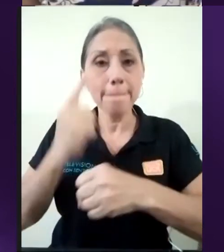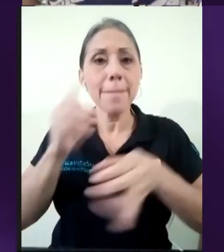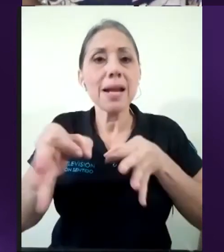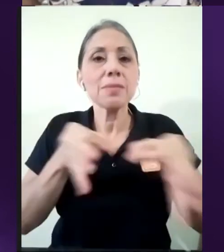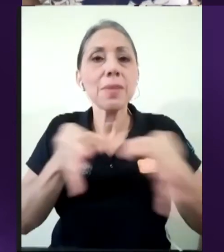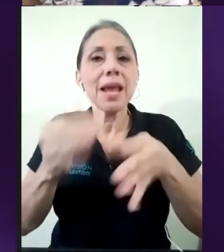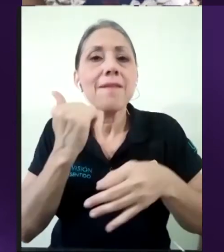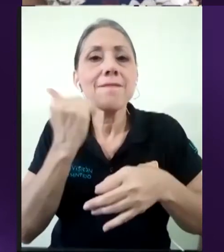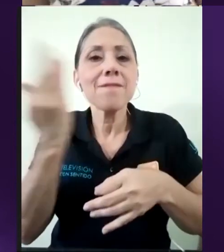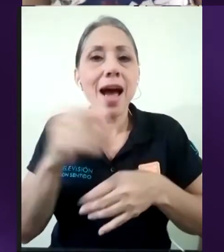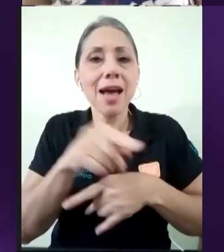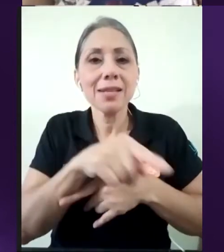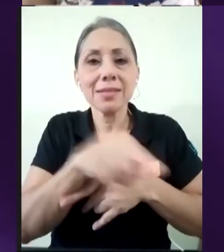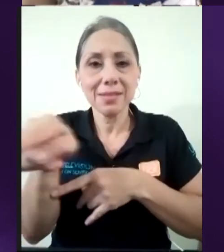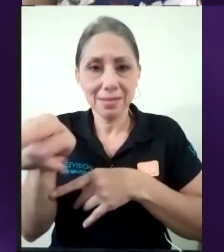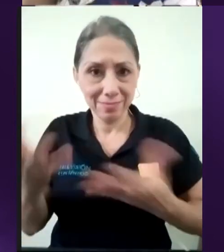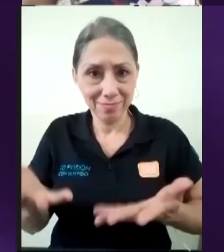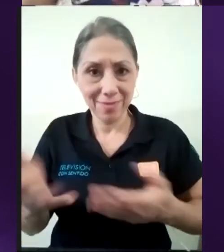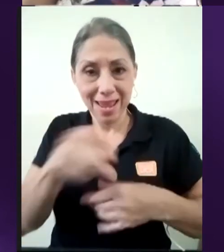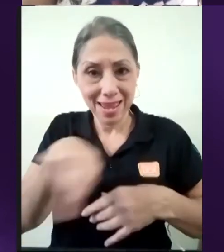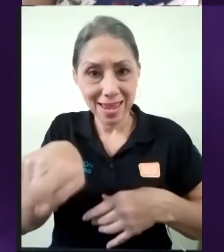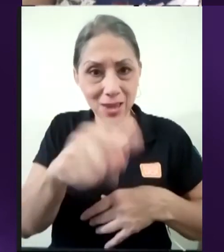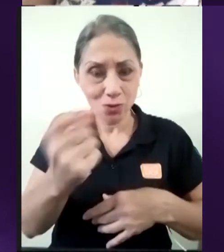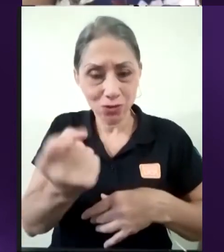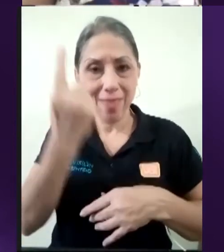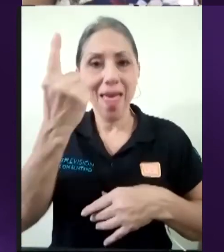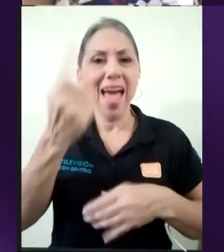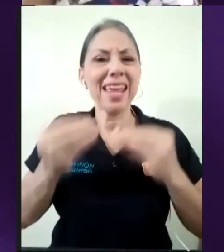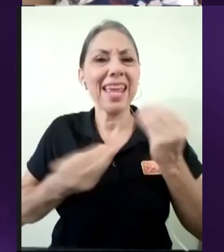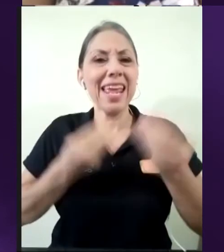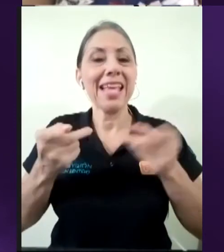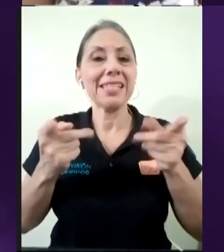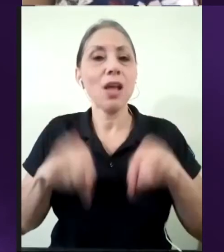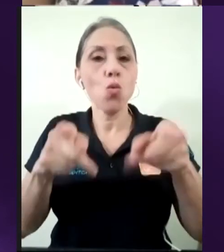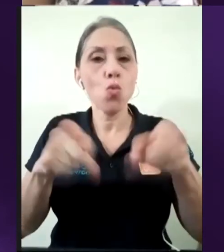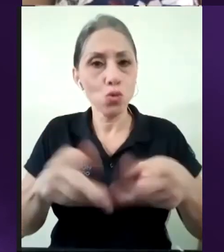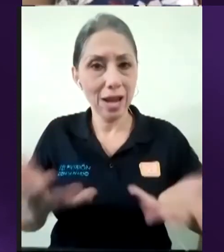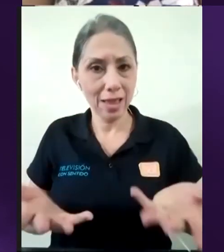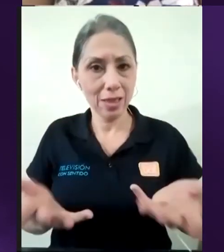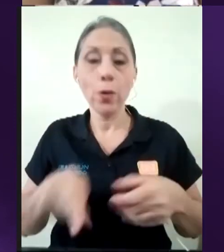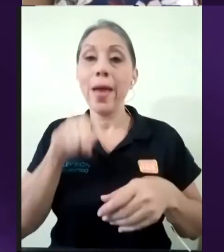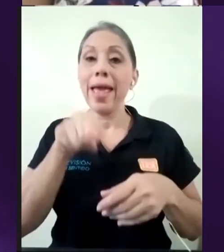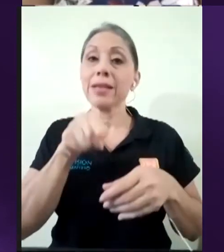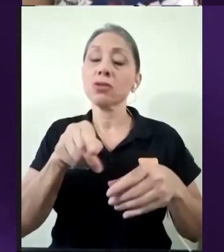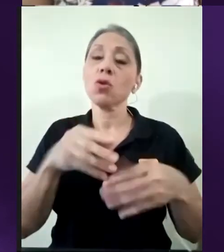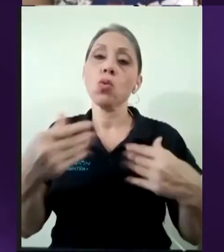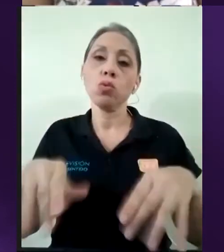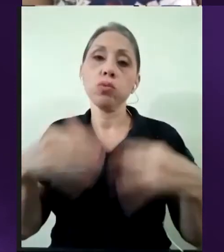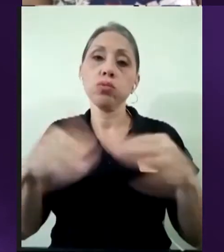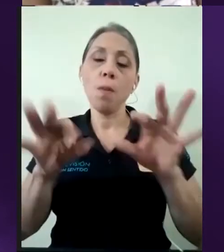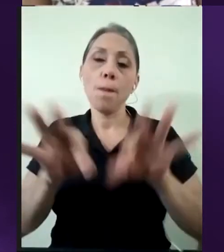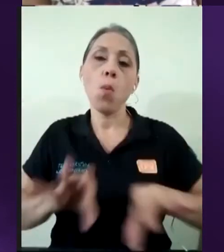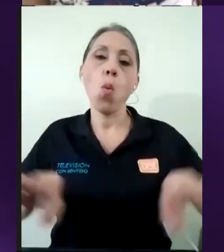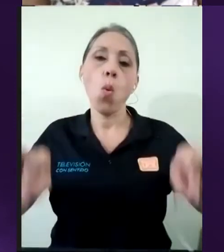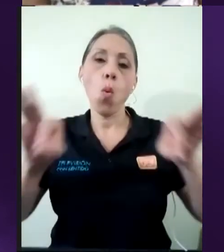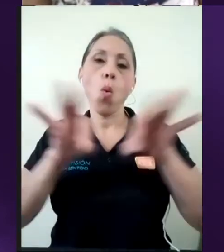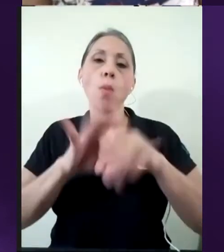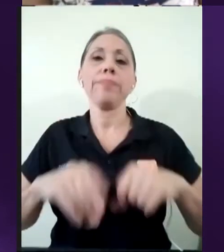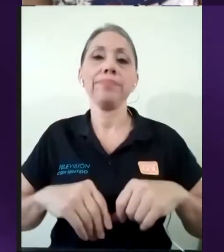esta población qué es lo que está ocurriendo, y eso es muy importante. Es muy